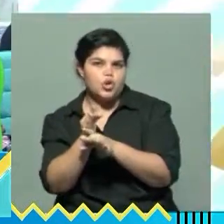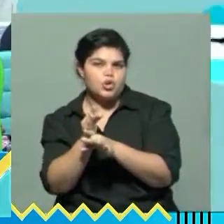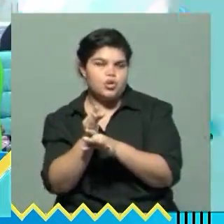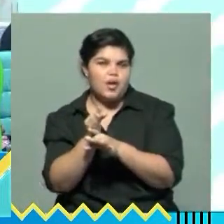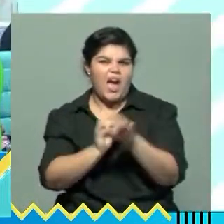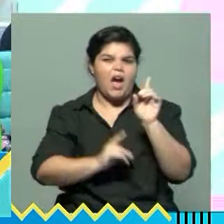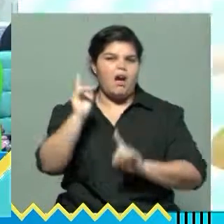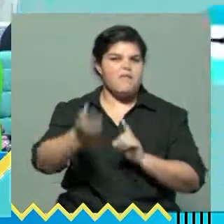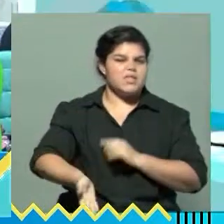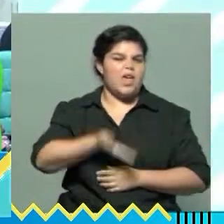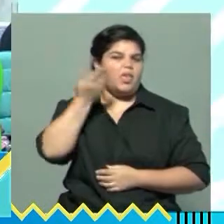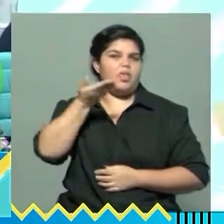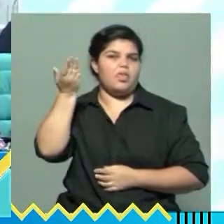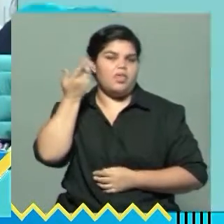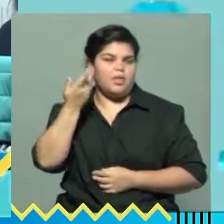muchos